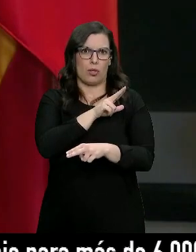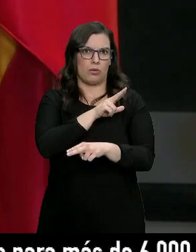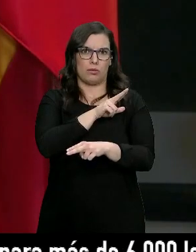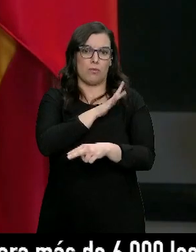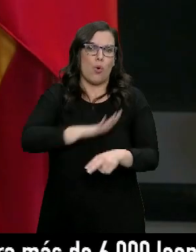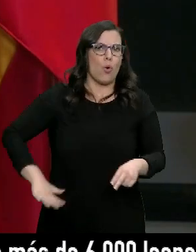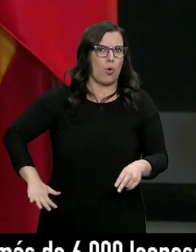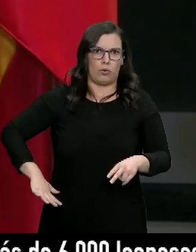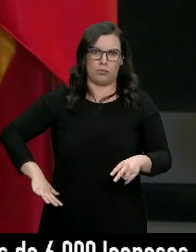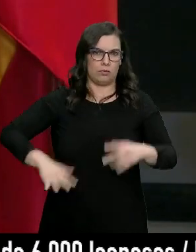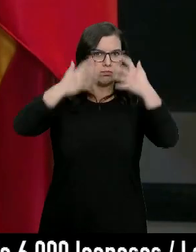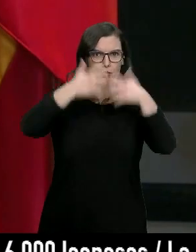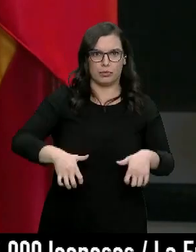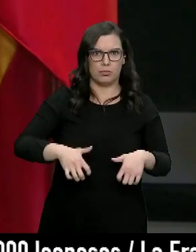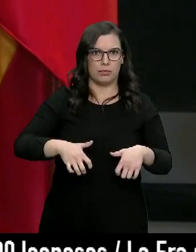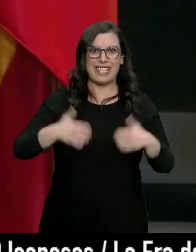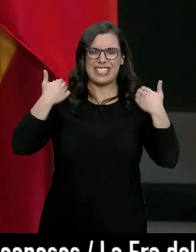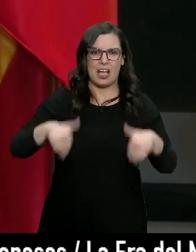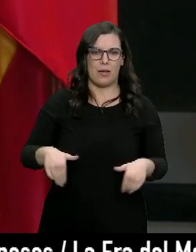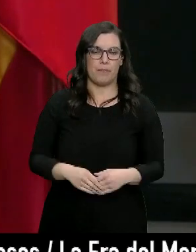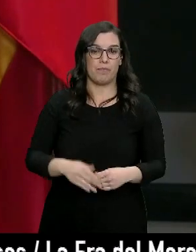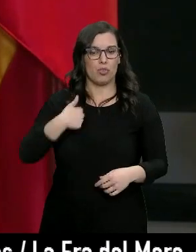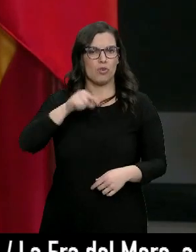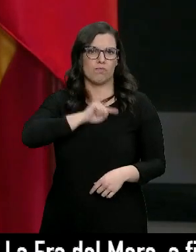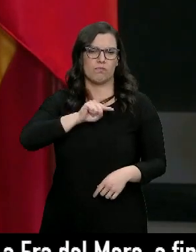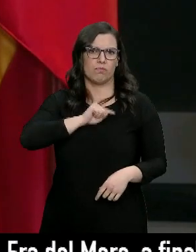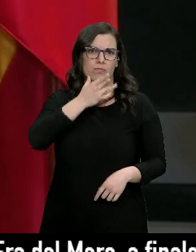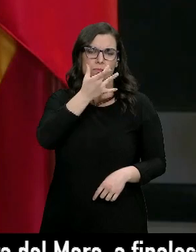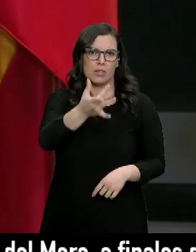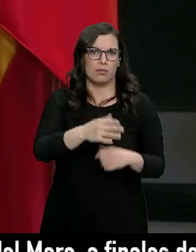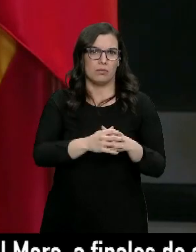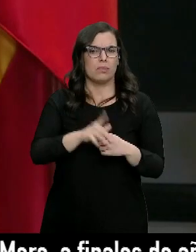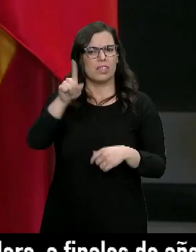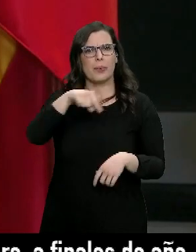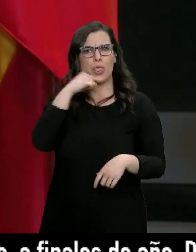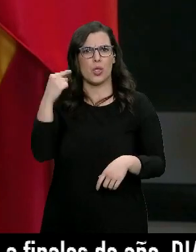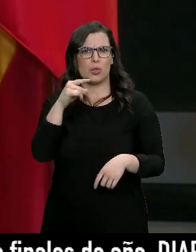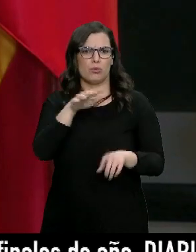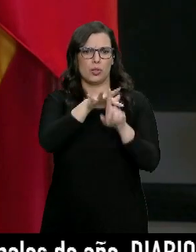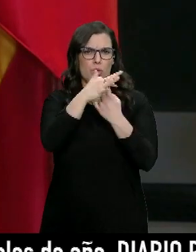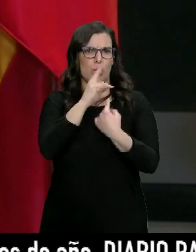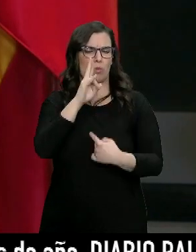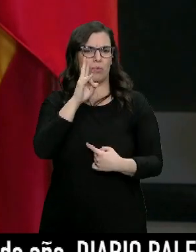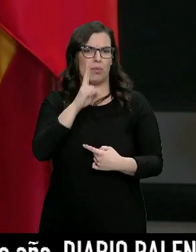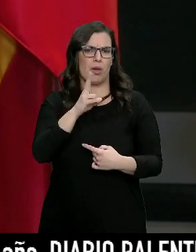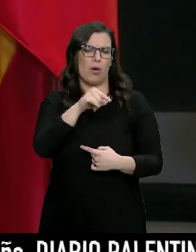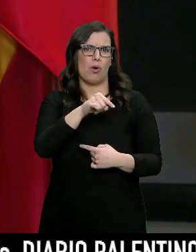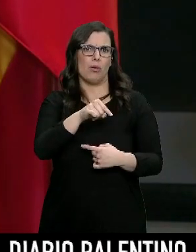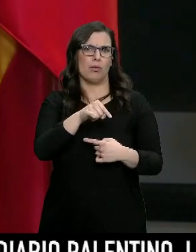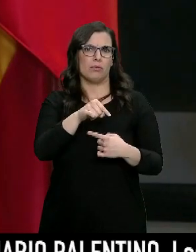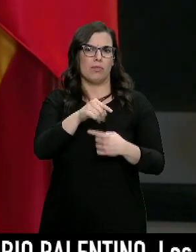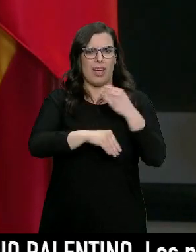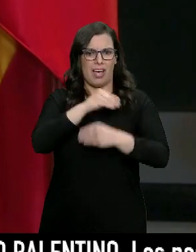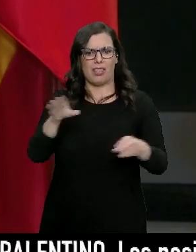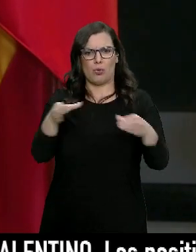inaudita aparte. Esto es, inmediata. Me siento avergonzada e incluso dolida por la situación que está protagonizando